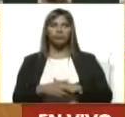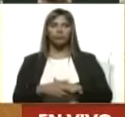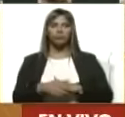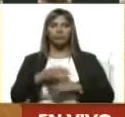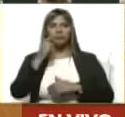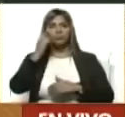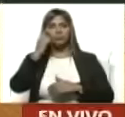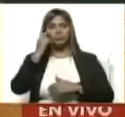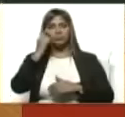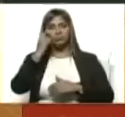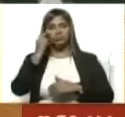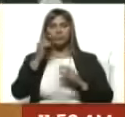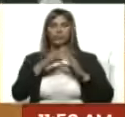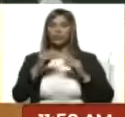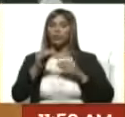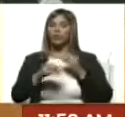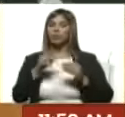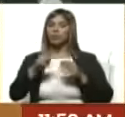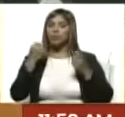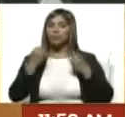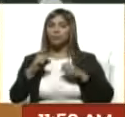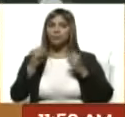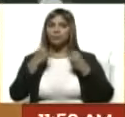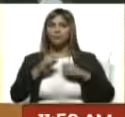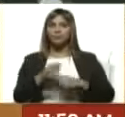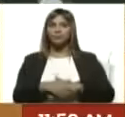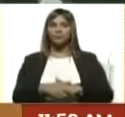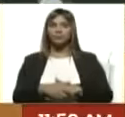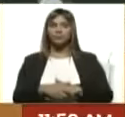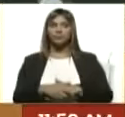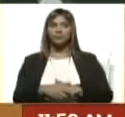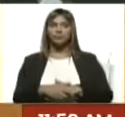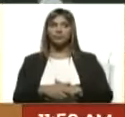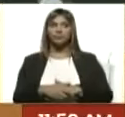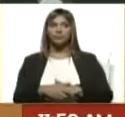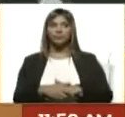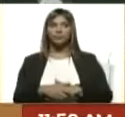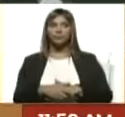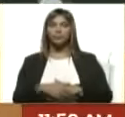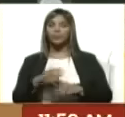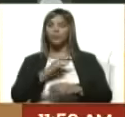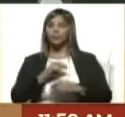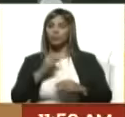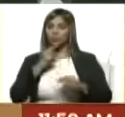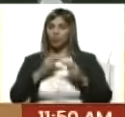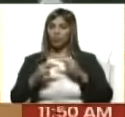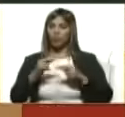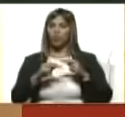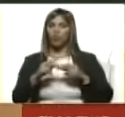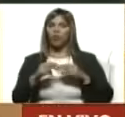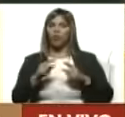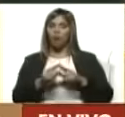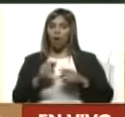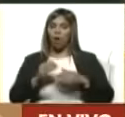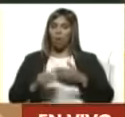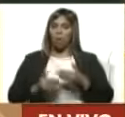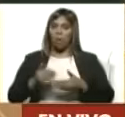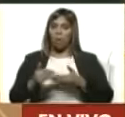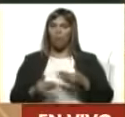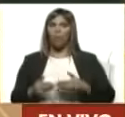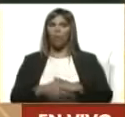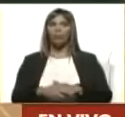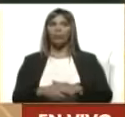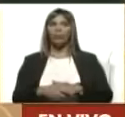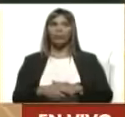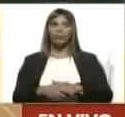dinámico. Todo esto es para poner en práctica lo que hemos venido construyendo a pulso, lo